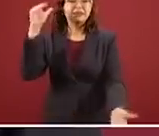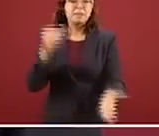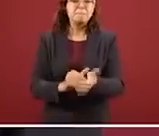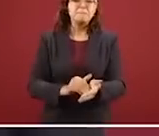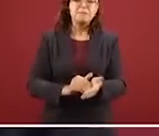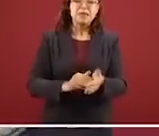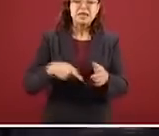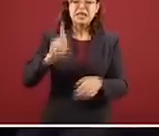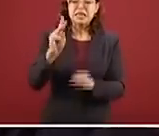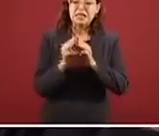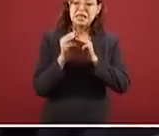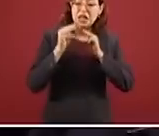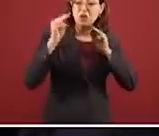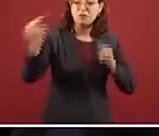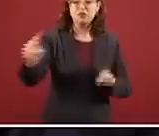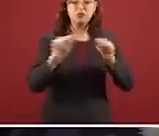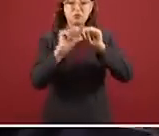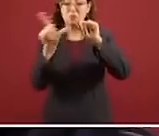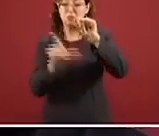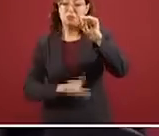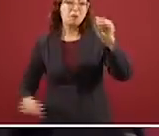férreas, se comunicó todo el país,